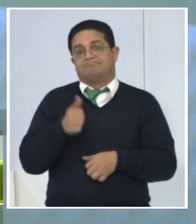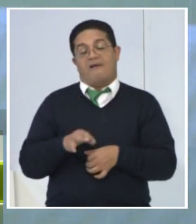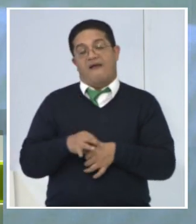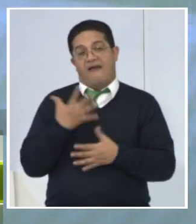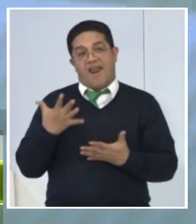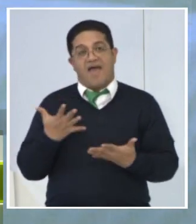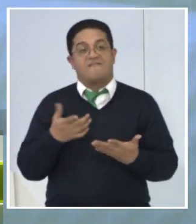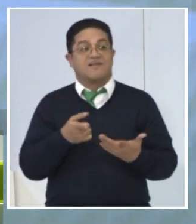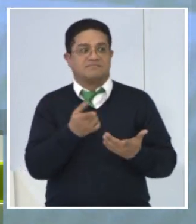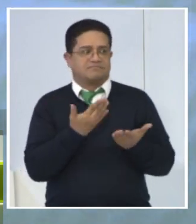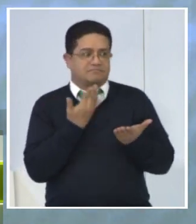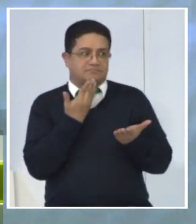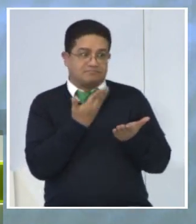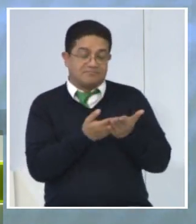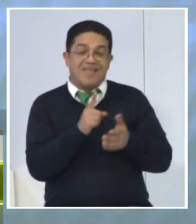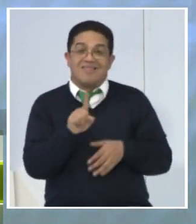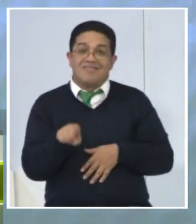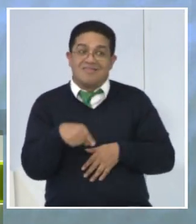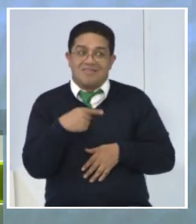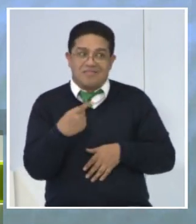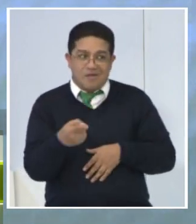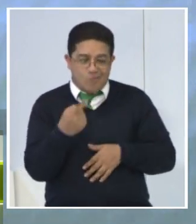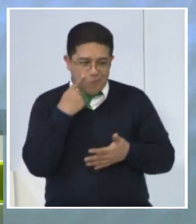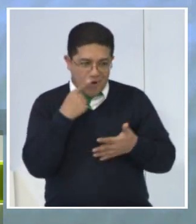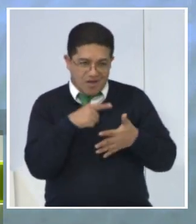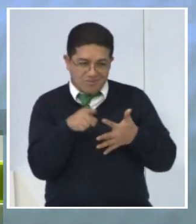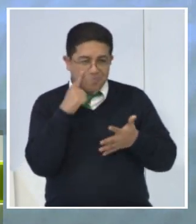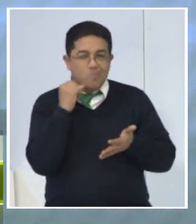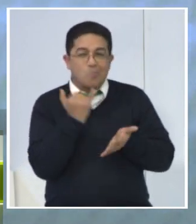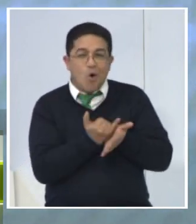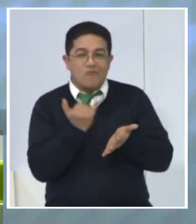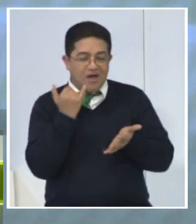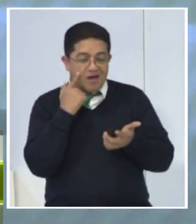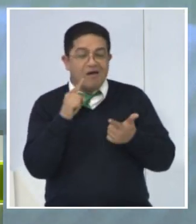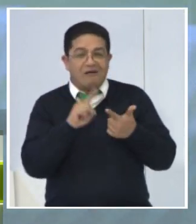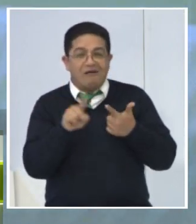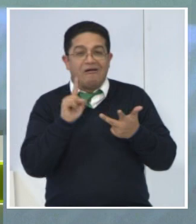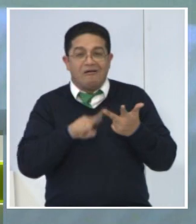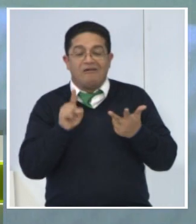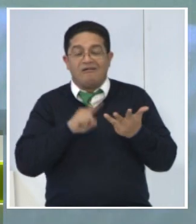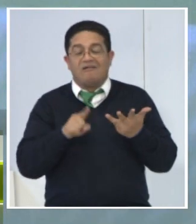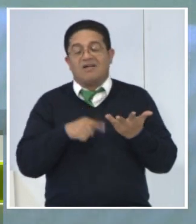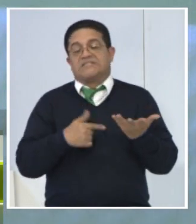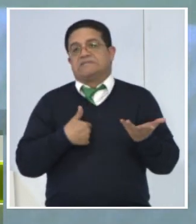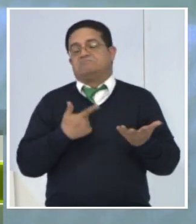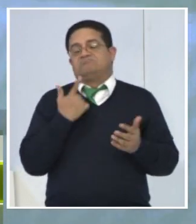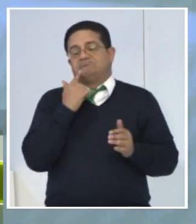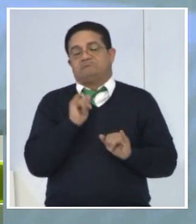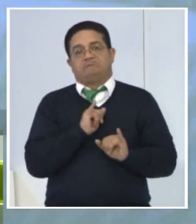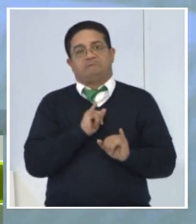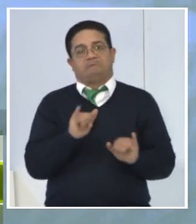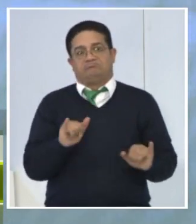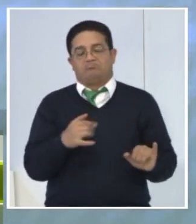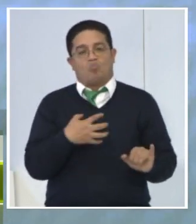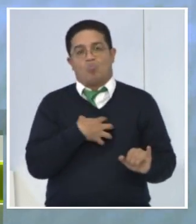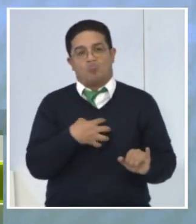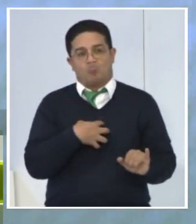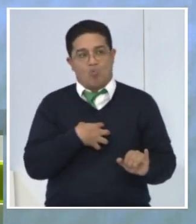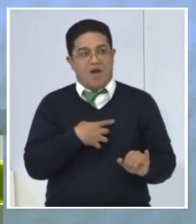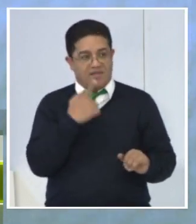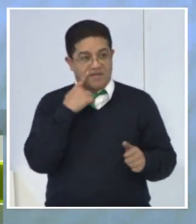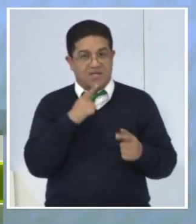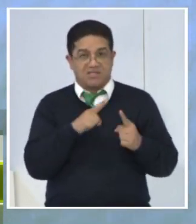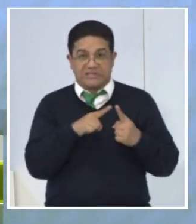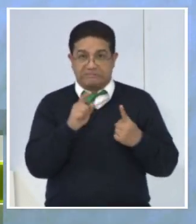donde se le plantearía, después de pasar por todo esto, el paciente automáticamente te dice: doctor, ya no tolero el codo, ya he pasado por